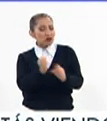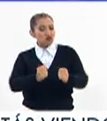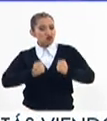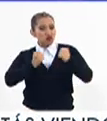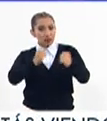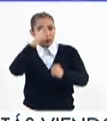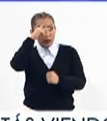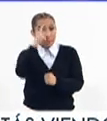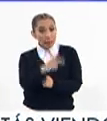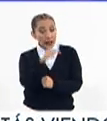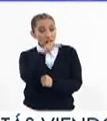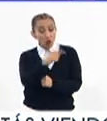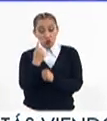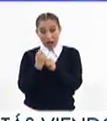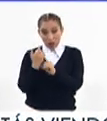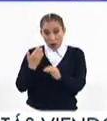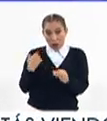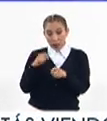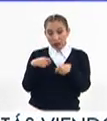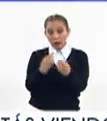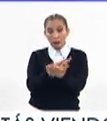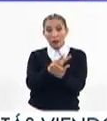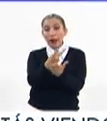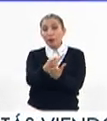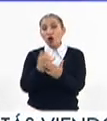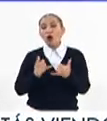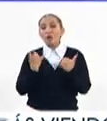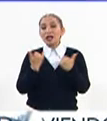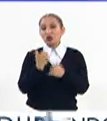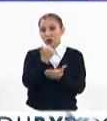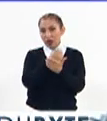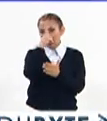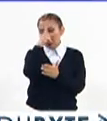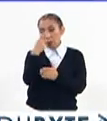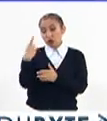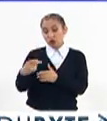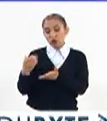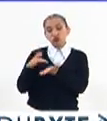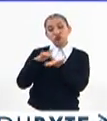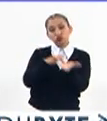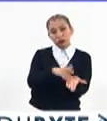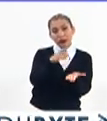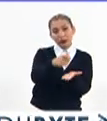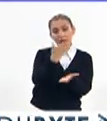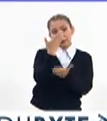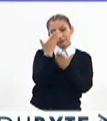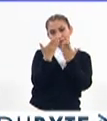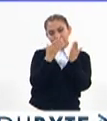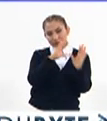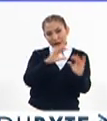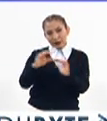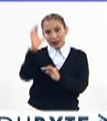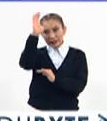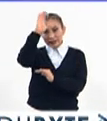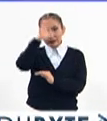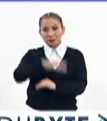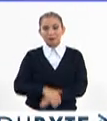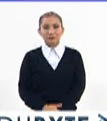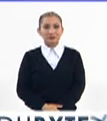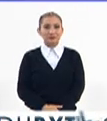poderosas de México y el año pasado obtuvo el Premio de la Juventud Ciudad de México por su aporte en materia académica y